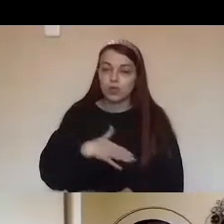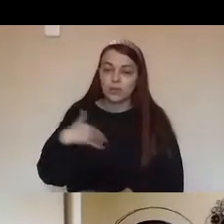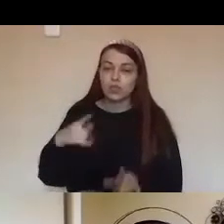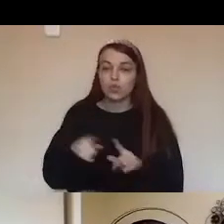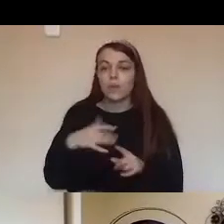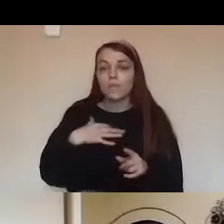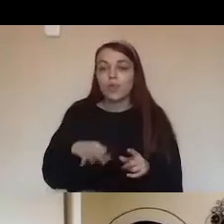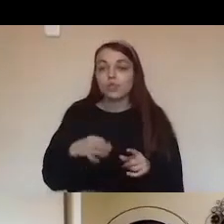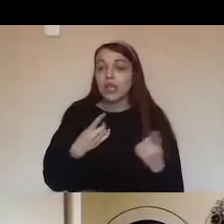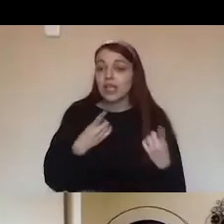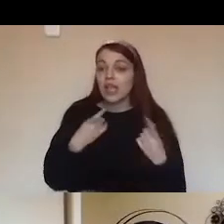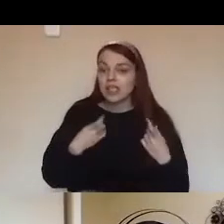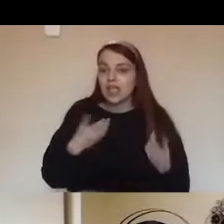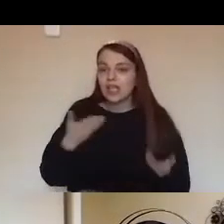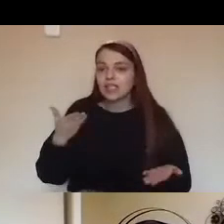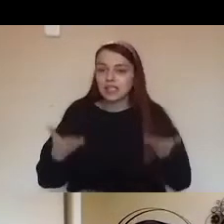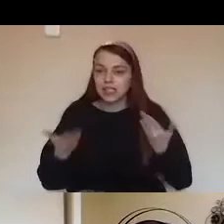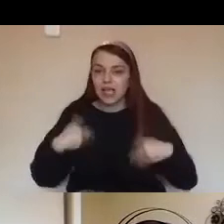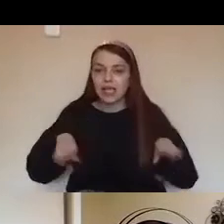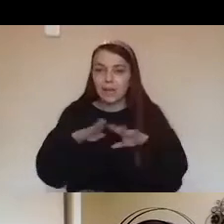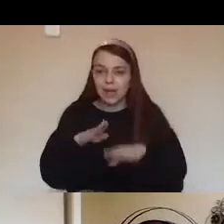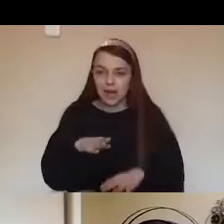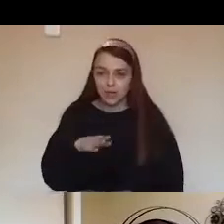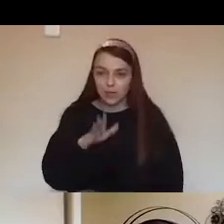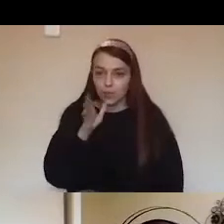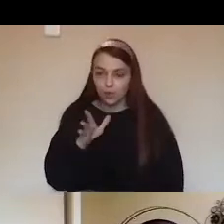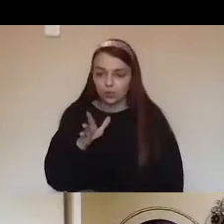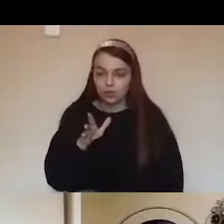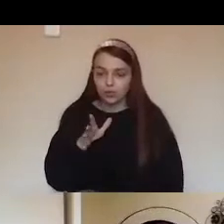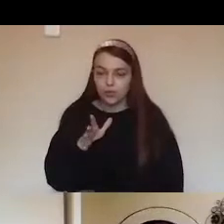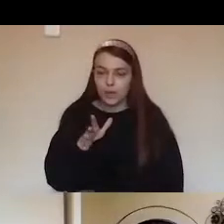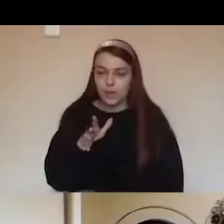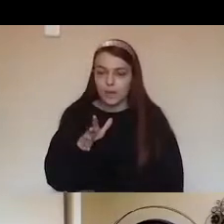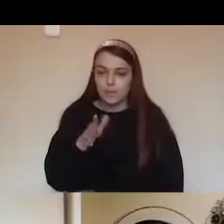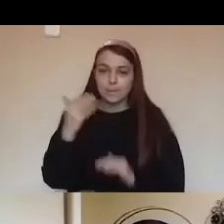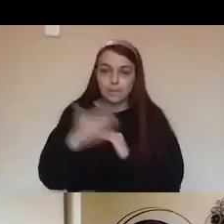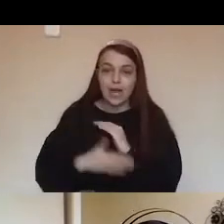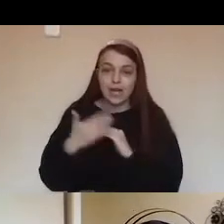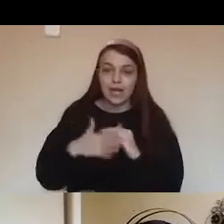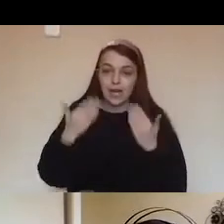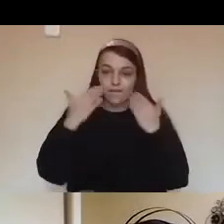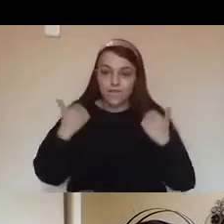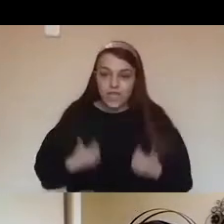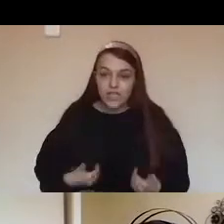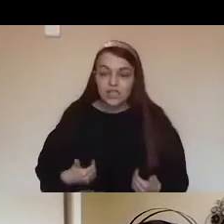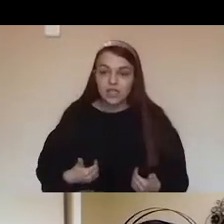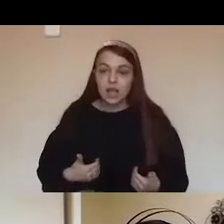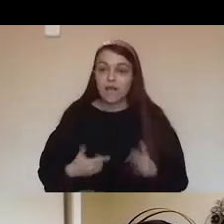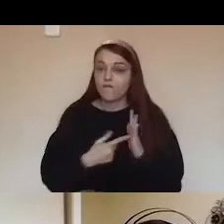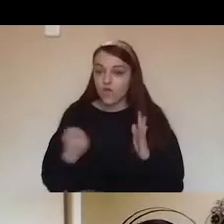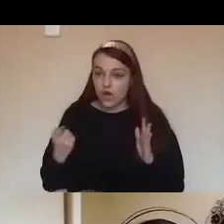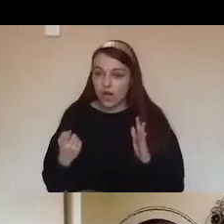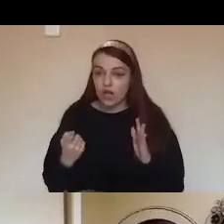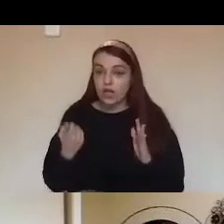estas necesidades. Es tan importante poder eliminar barreras físicas como, por